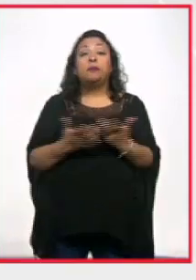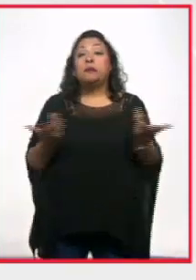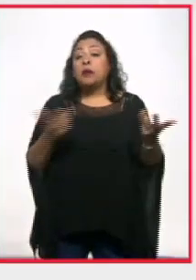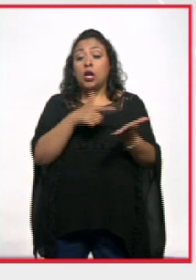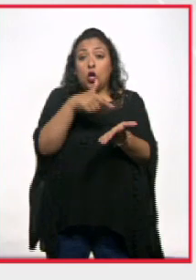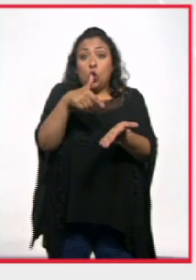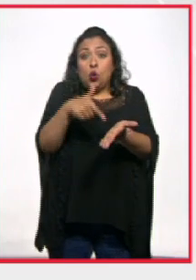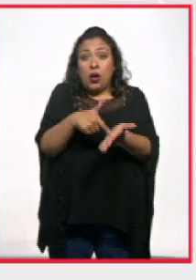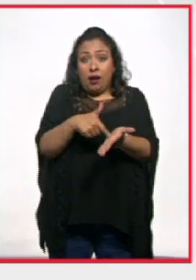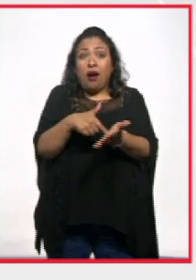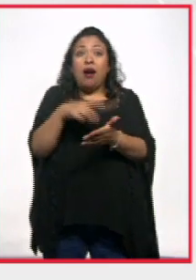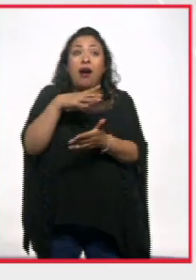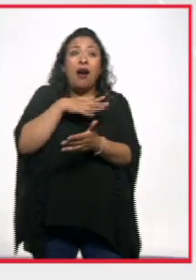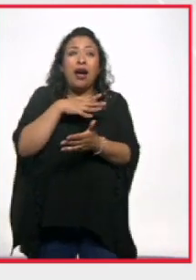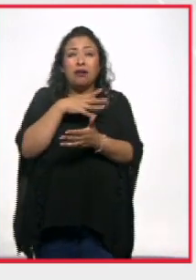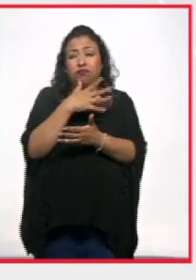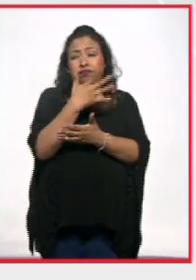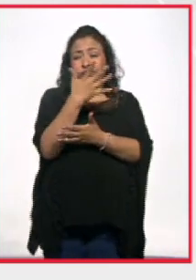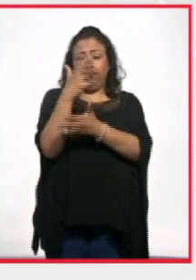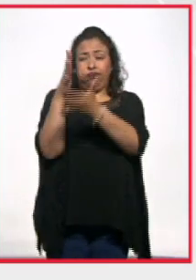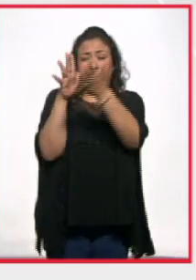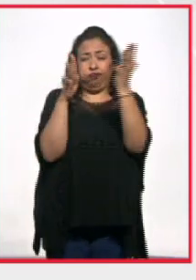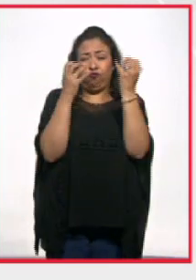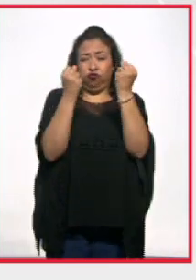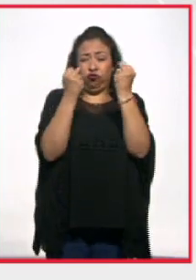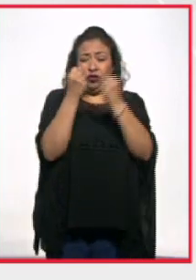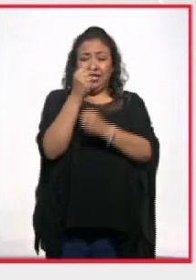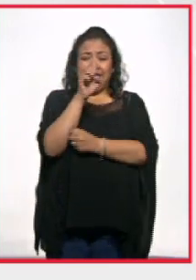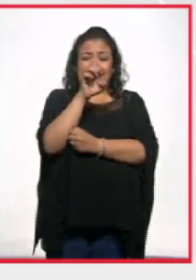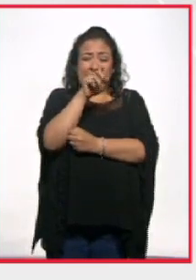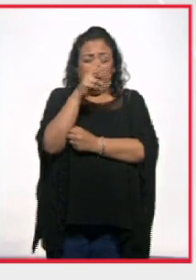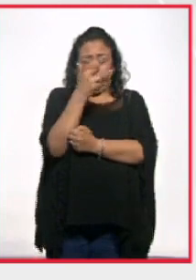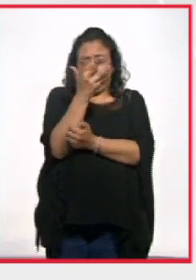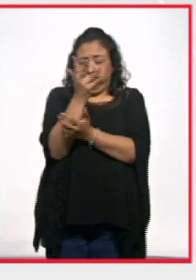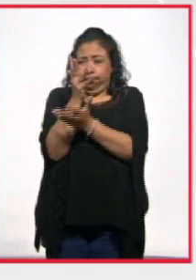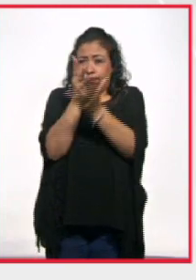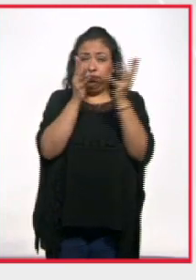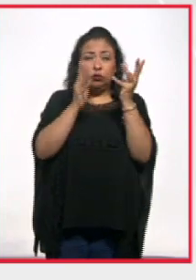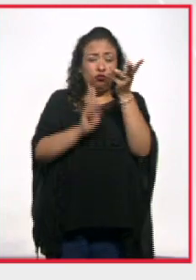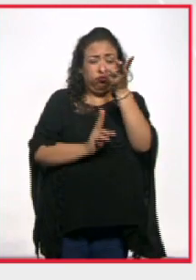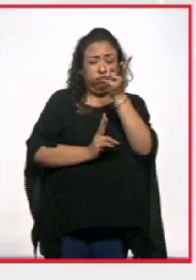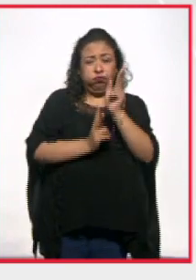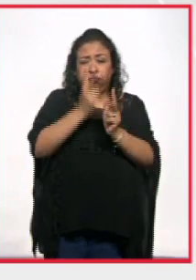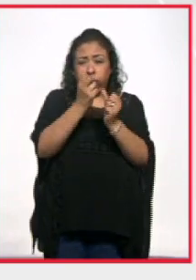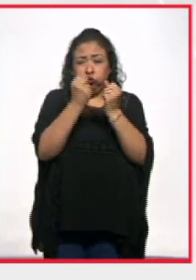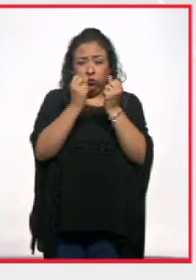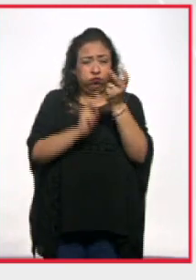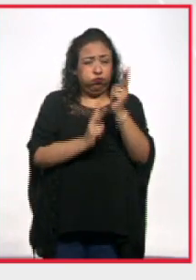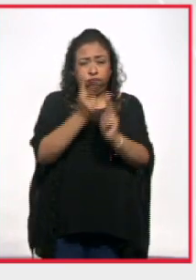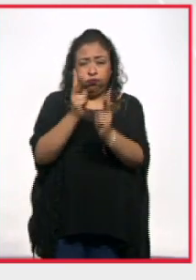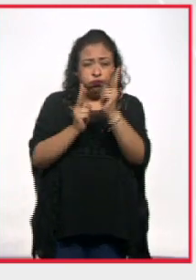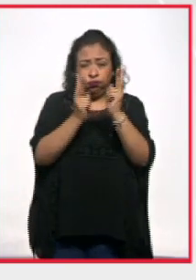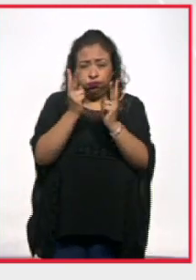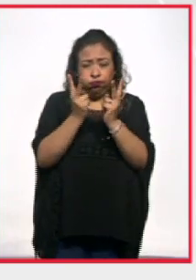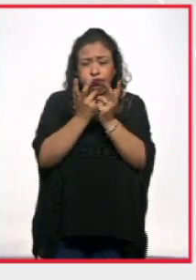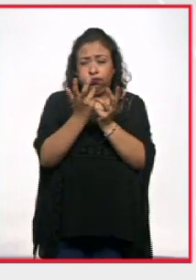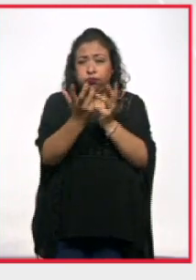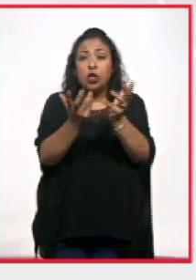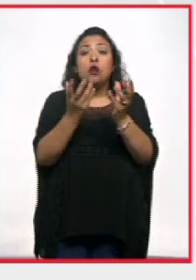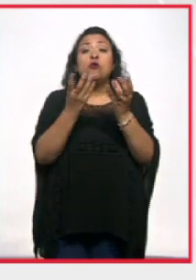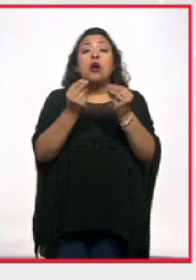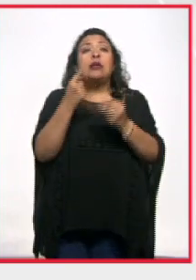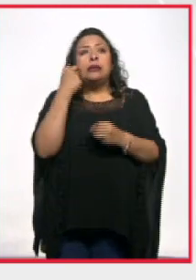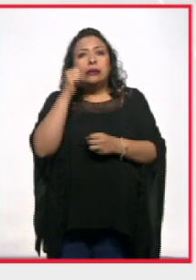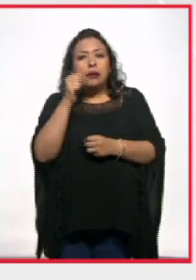en un lugar en donde hay una selva tan tupida, en donde la vegetación crece tan vigorosamente, pues siempre nos